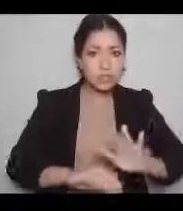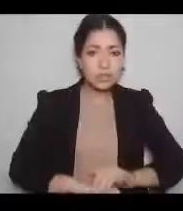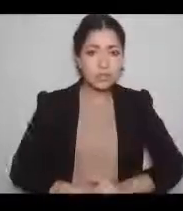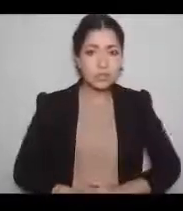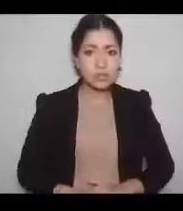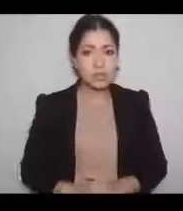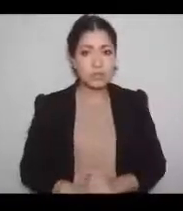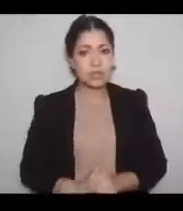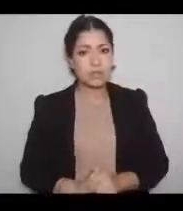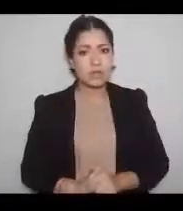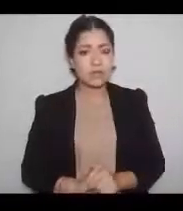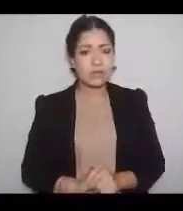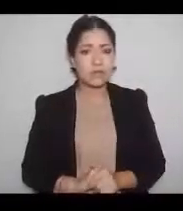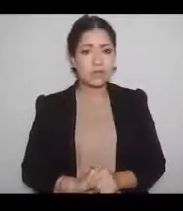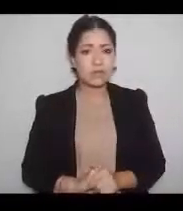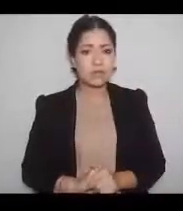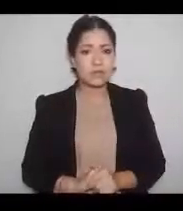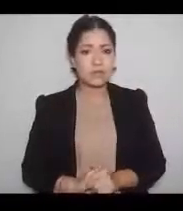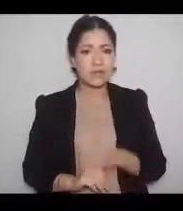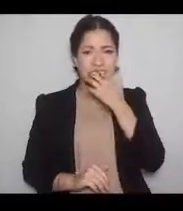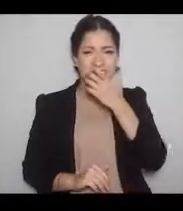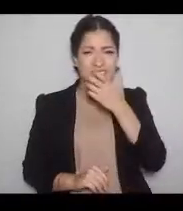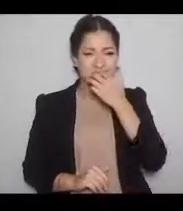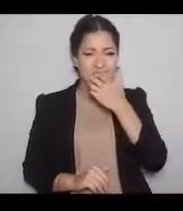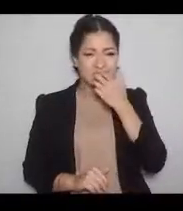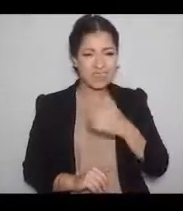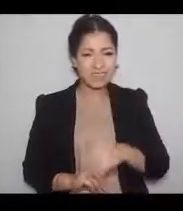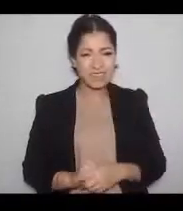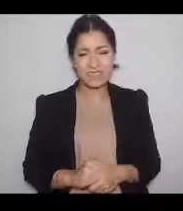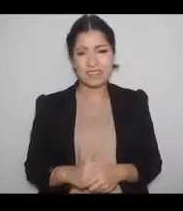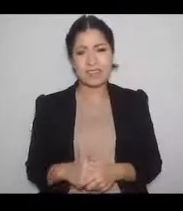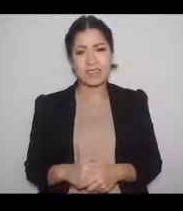¡Ah! ¡Ah! ¡Ah! ¡Ah!